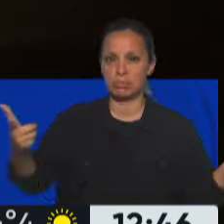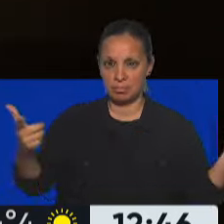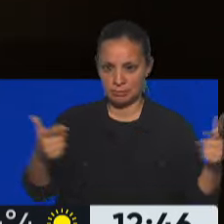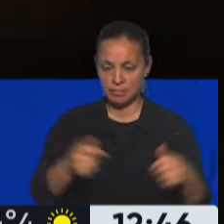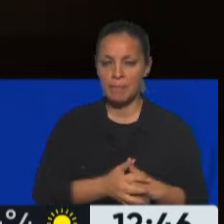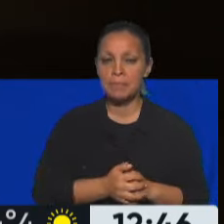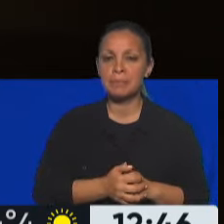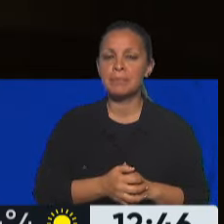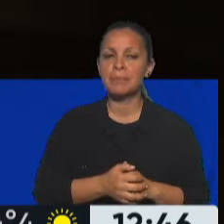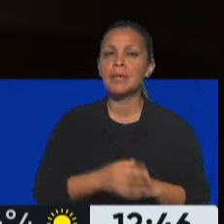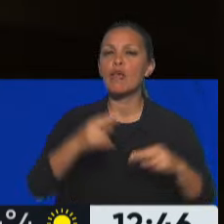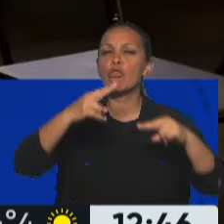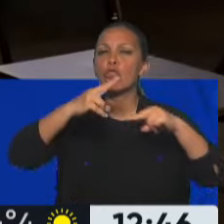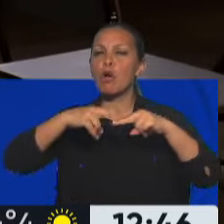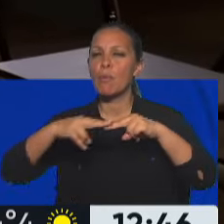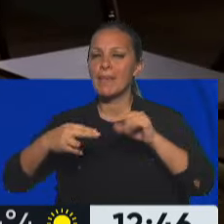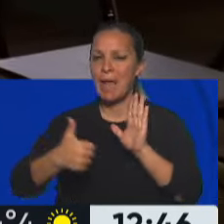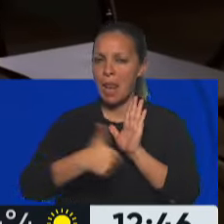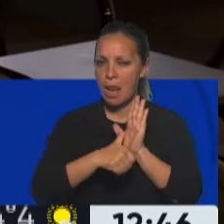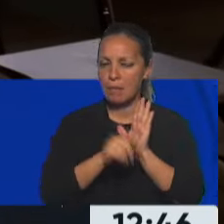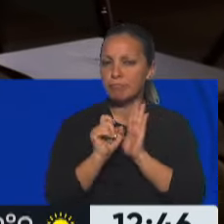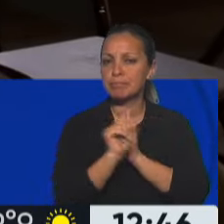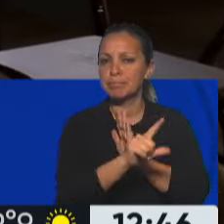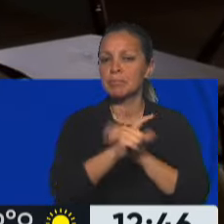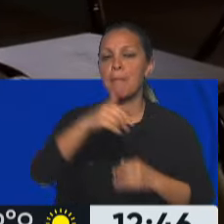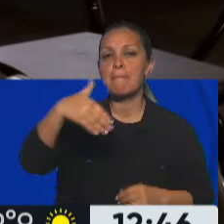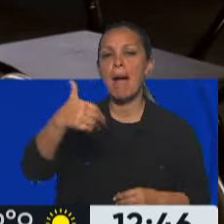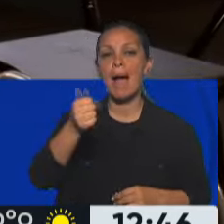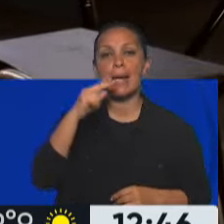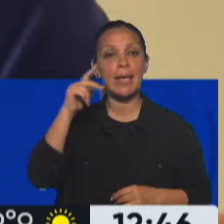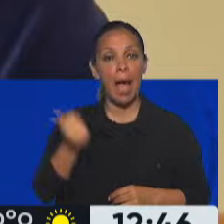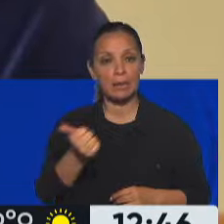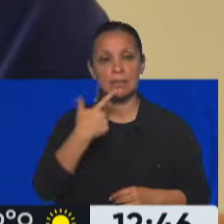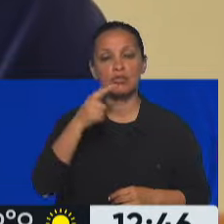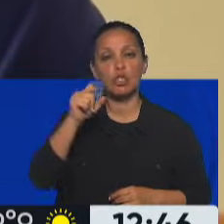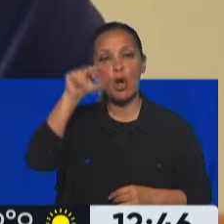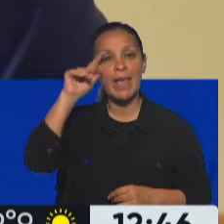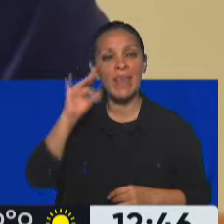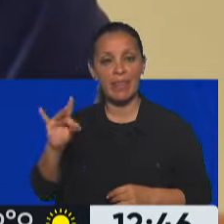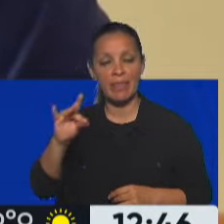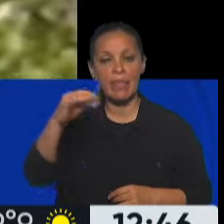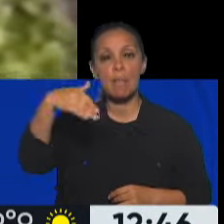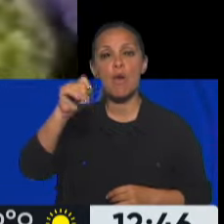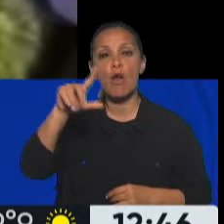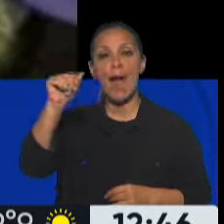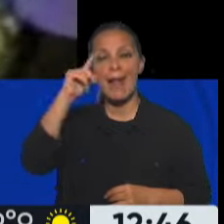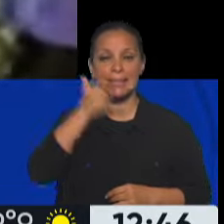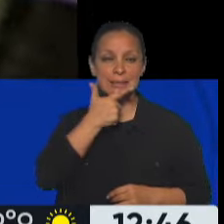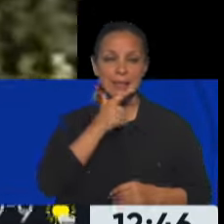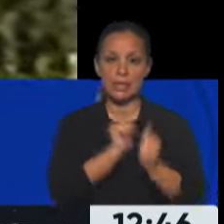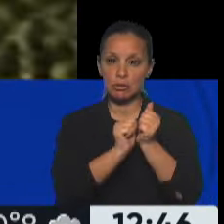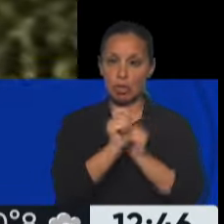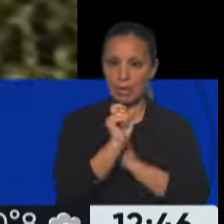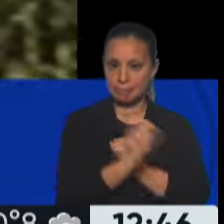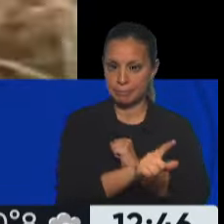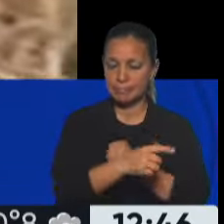pueda descubrir el documental sobre el crimen de María Soledad Morales. La directora es Lorena Muñoz y la película se llama